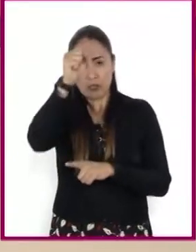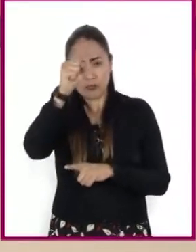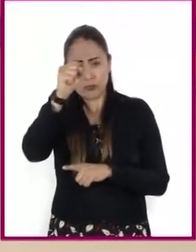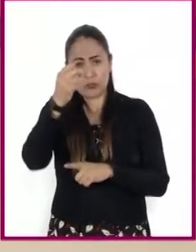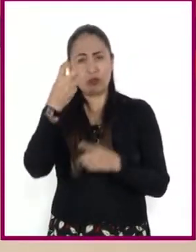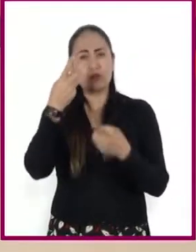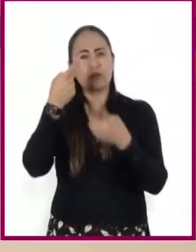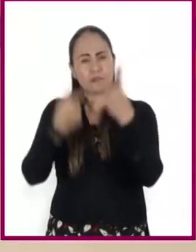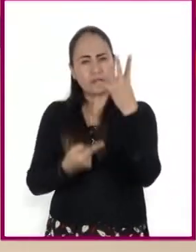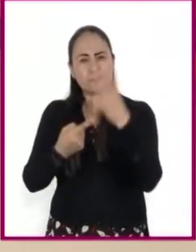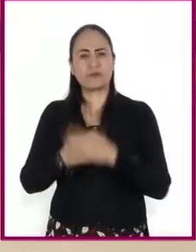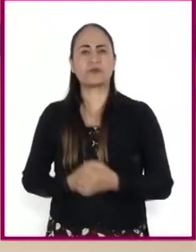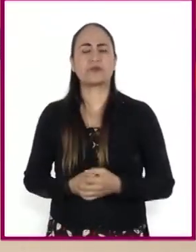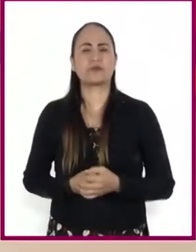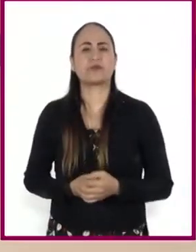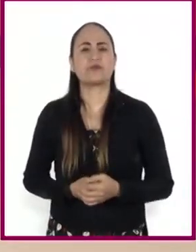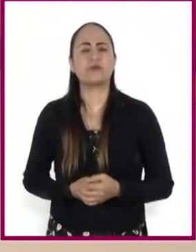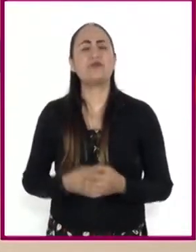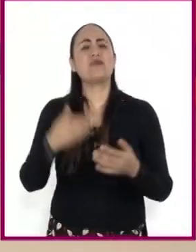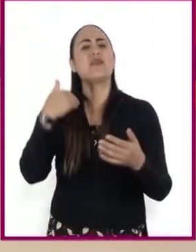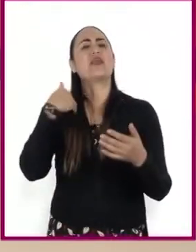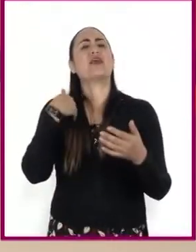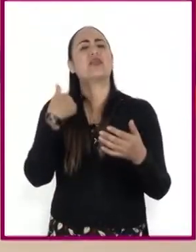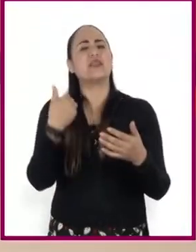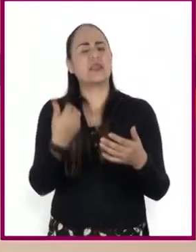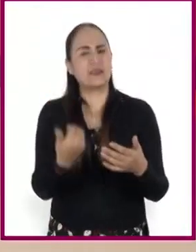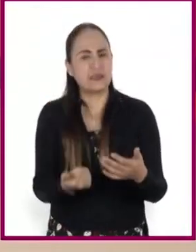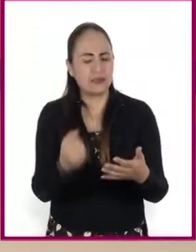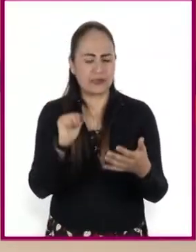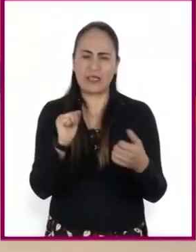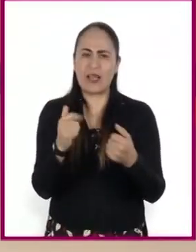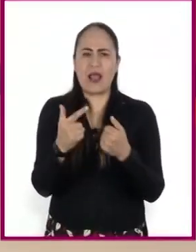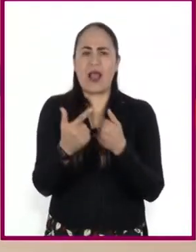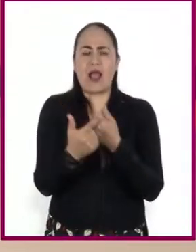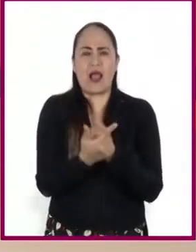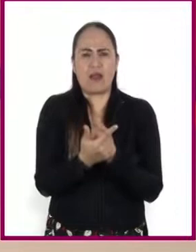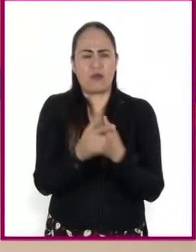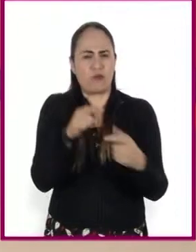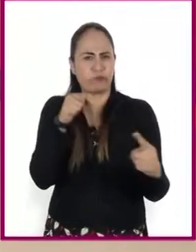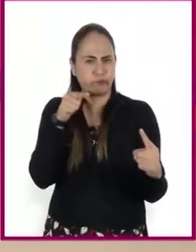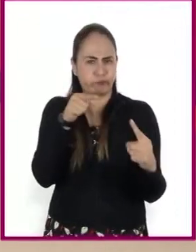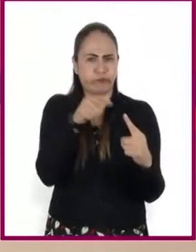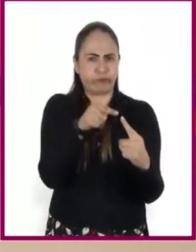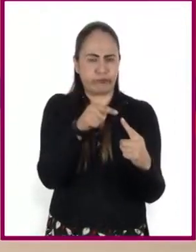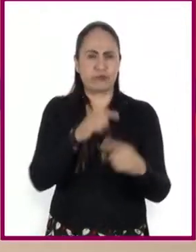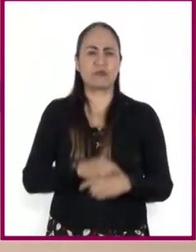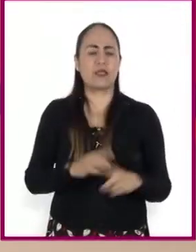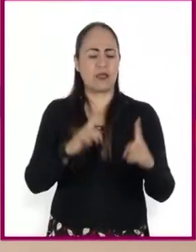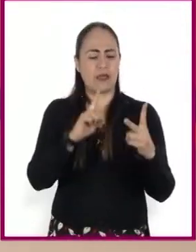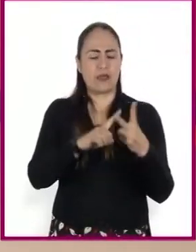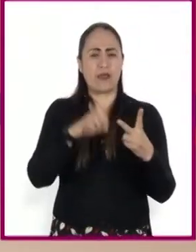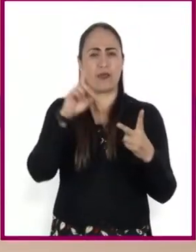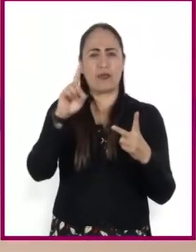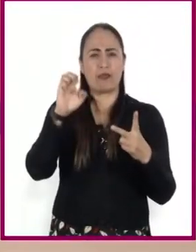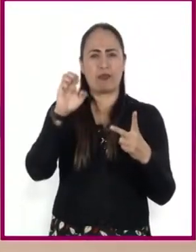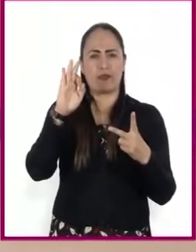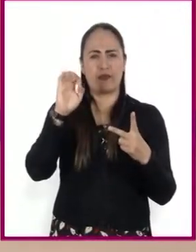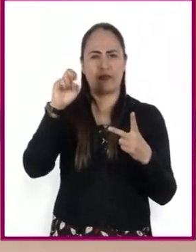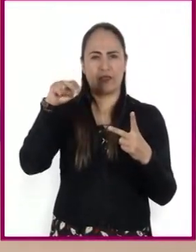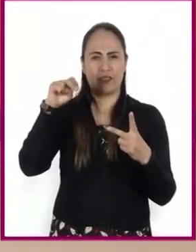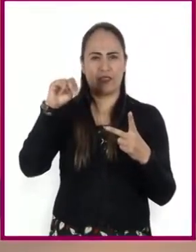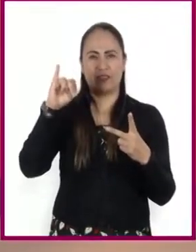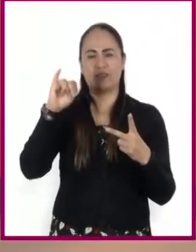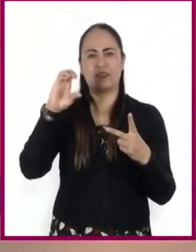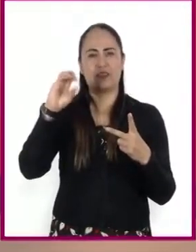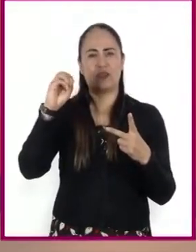de conocimiento que nos permiten entender algo y se forman de manera particular, y las definiciones son universales.